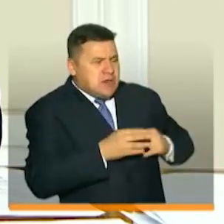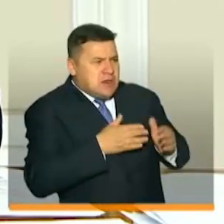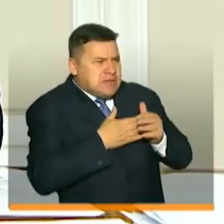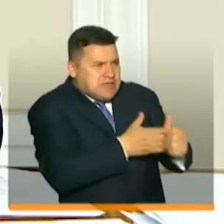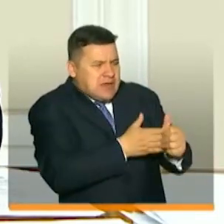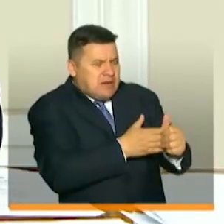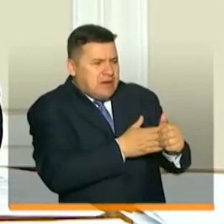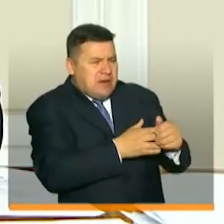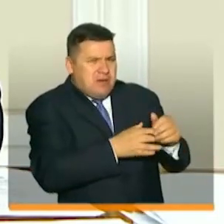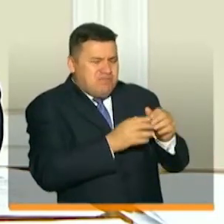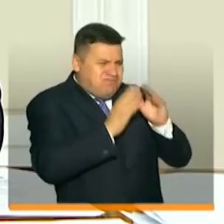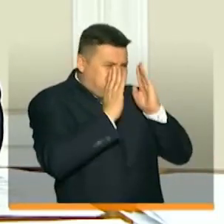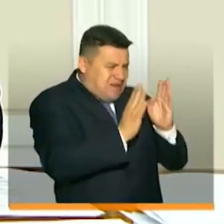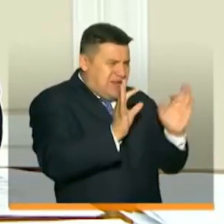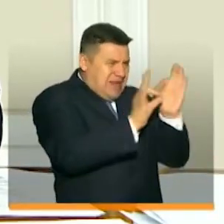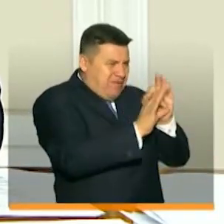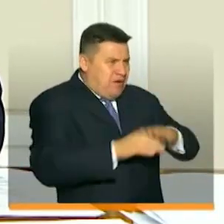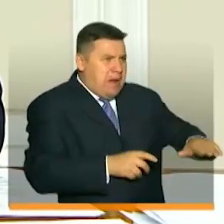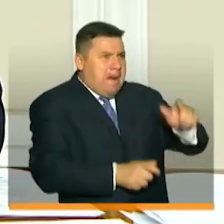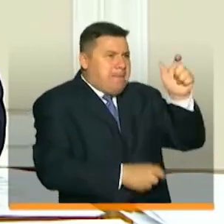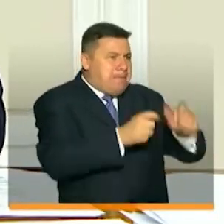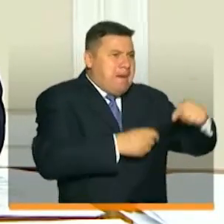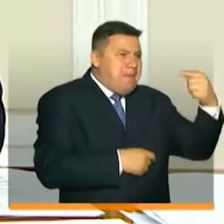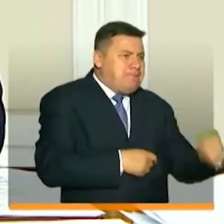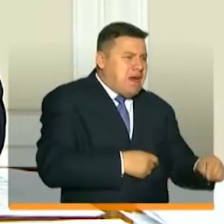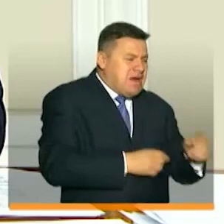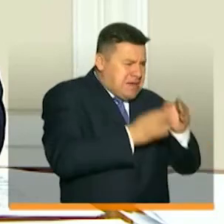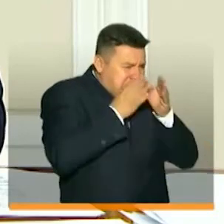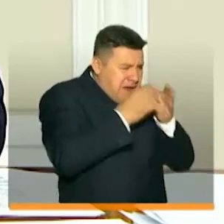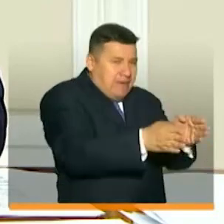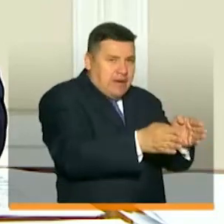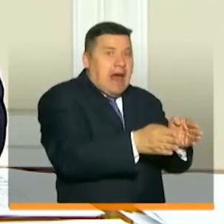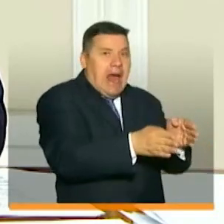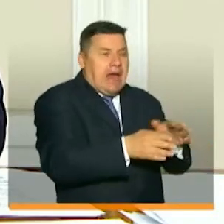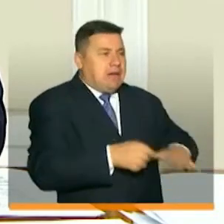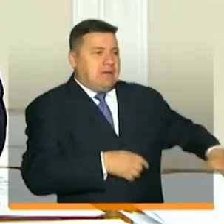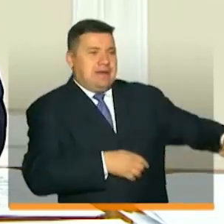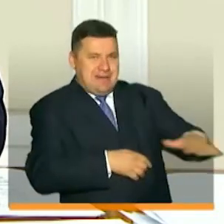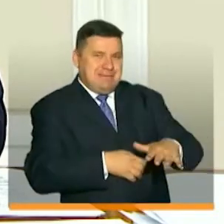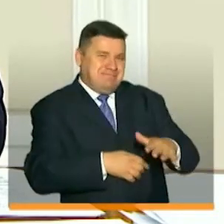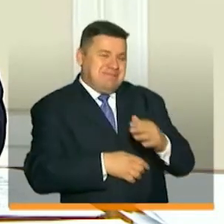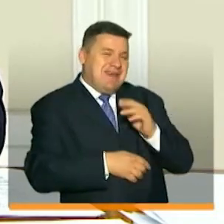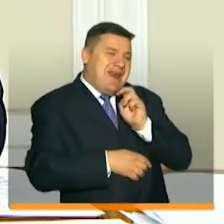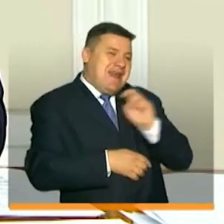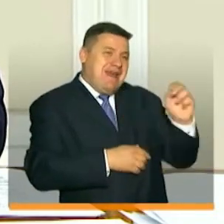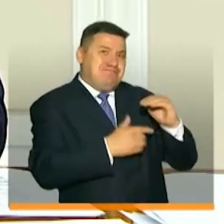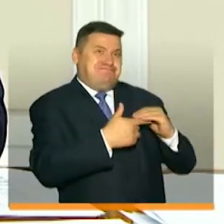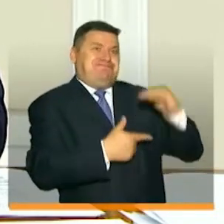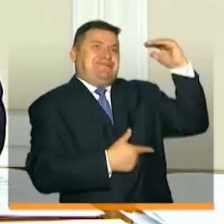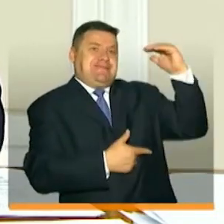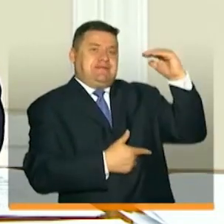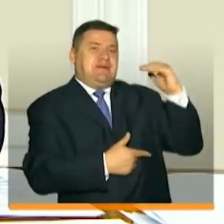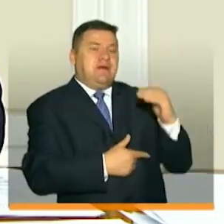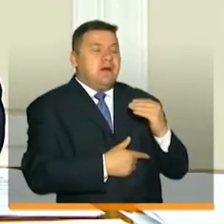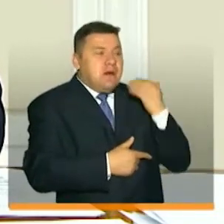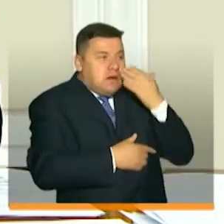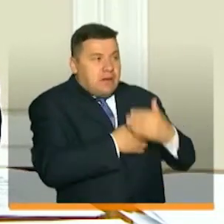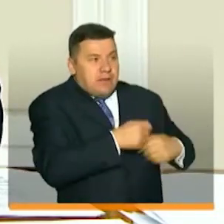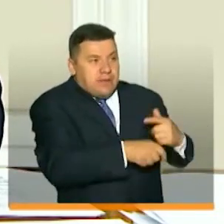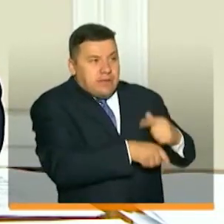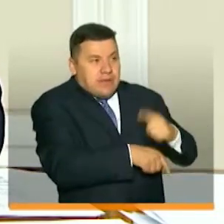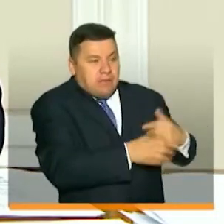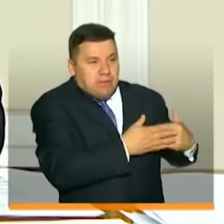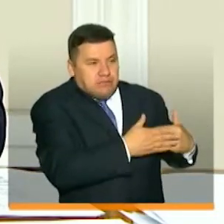seguimiento y aislamiento de pacientes y, por supuesto, también mirar, como lo estamos haciendo con ciclos periódicos de